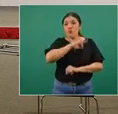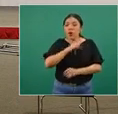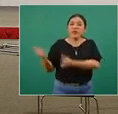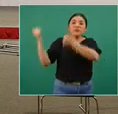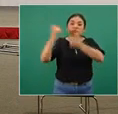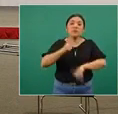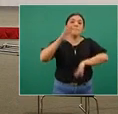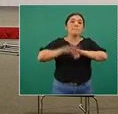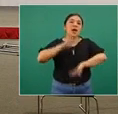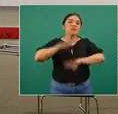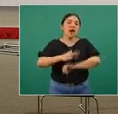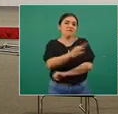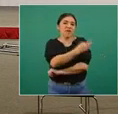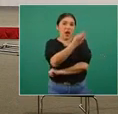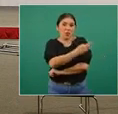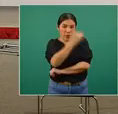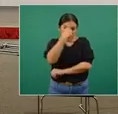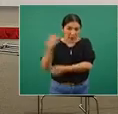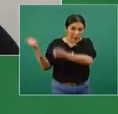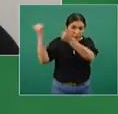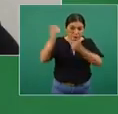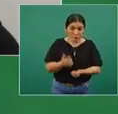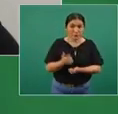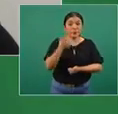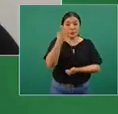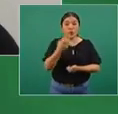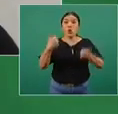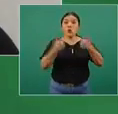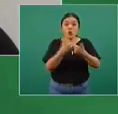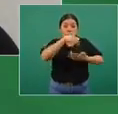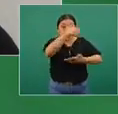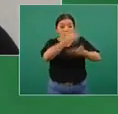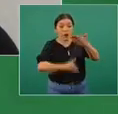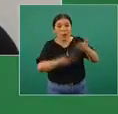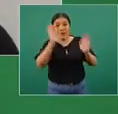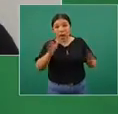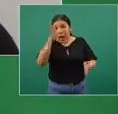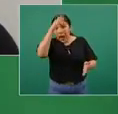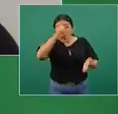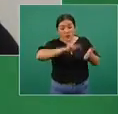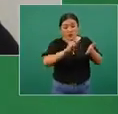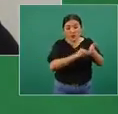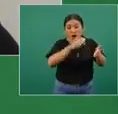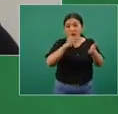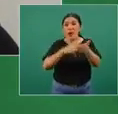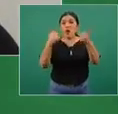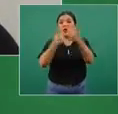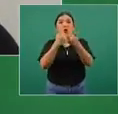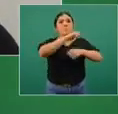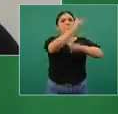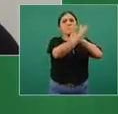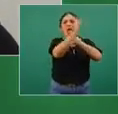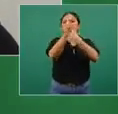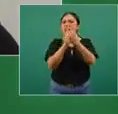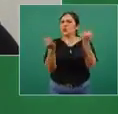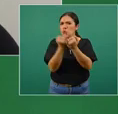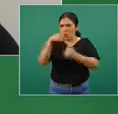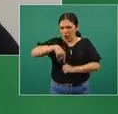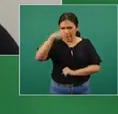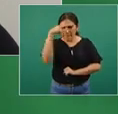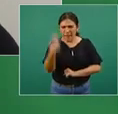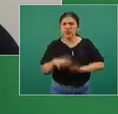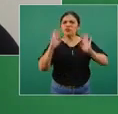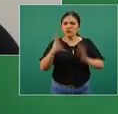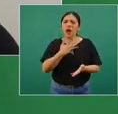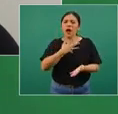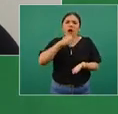de dosis en su momento que entregar, y en la medida de los convenios que se han firmado con los diferentes países, incluido el nuestro, están